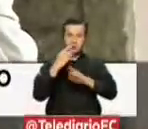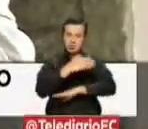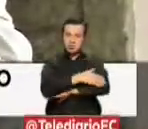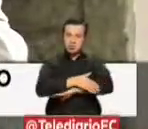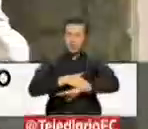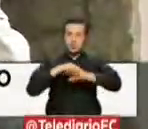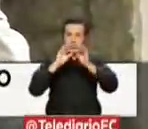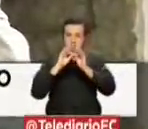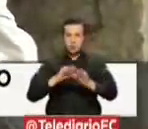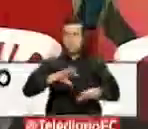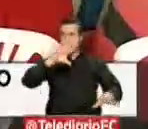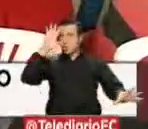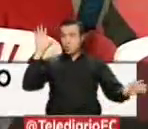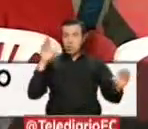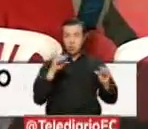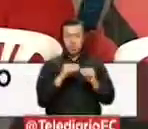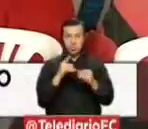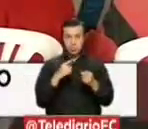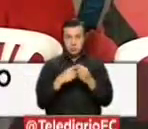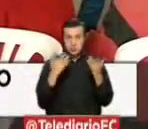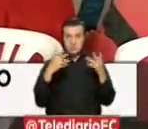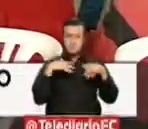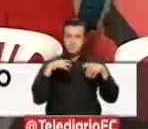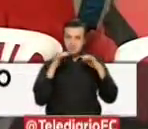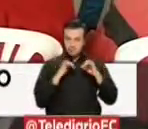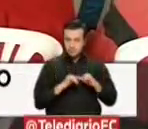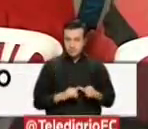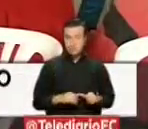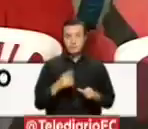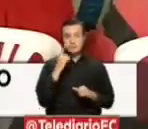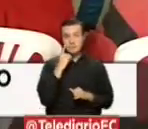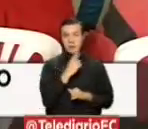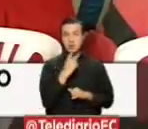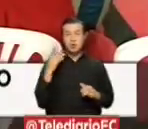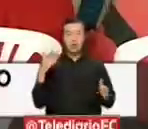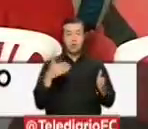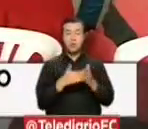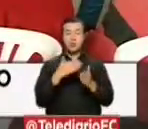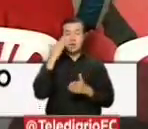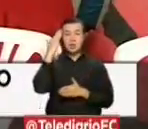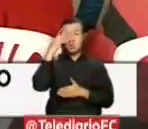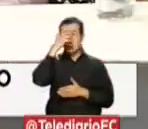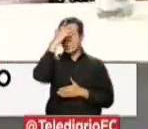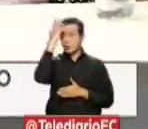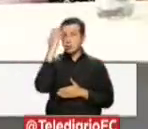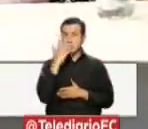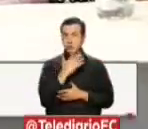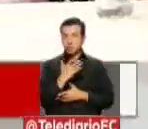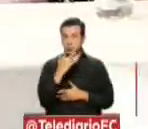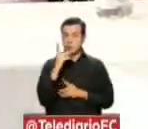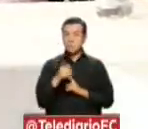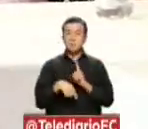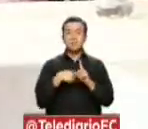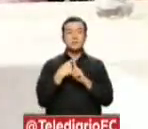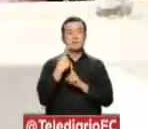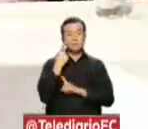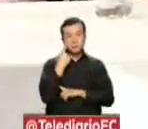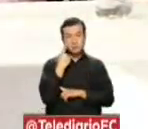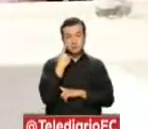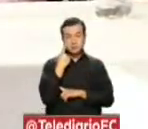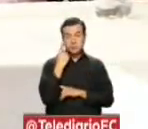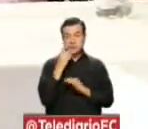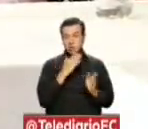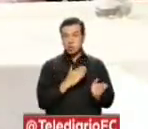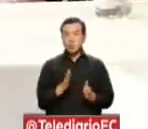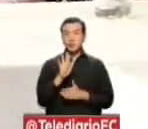proceso de reconstrucción vial. Continúan las acciones legales que han presentado contra el alcalde Mauricio Rodas, pero a la par esperan que de lo que queda